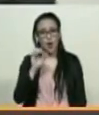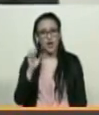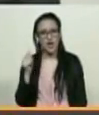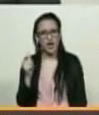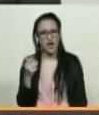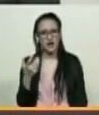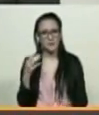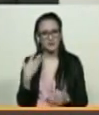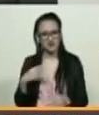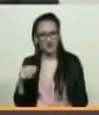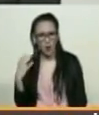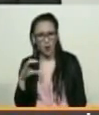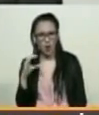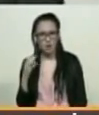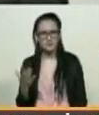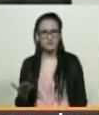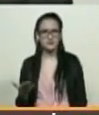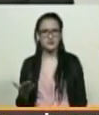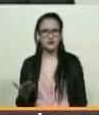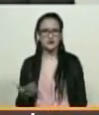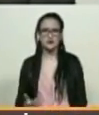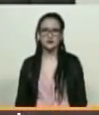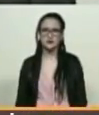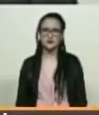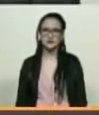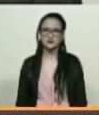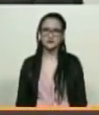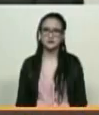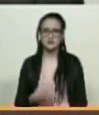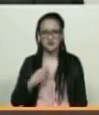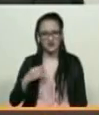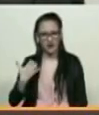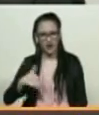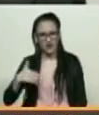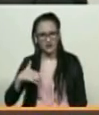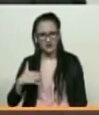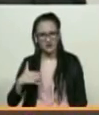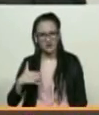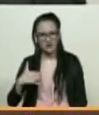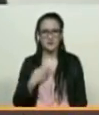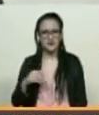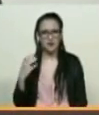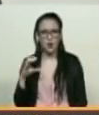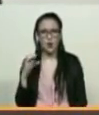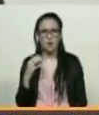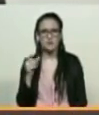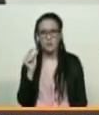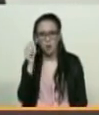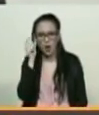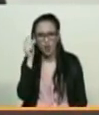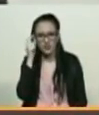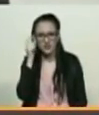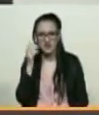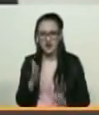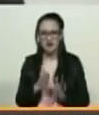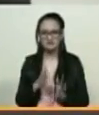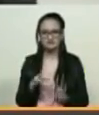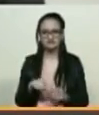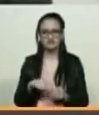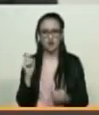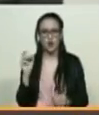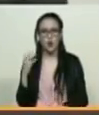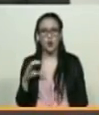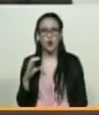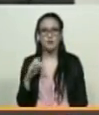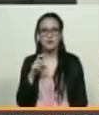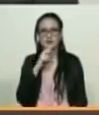Santos. Pero si Santos ya es historia. Santos ya deja de ser presidente en pocos días. ¿Quién le va a hacer